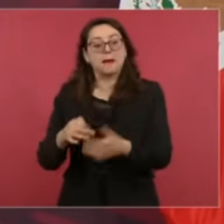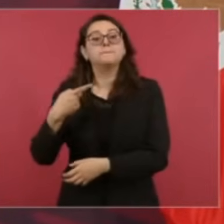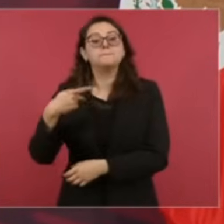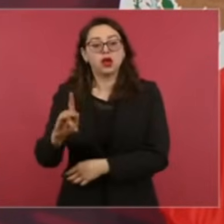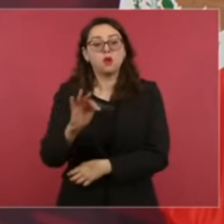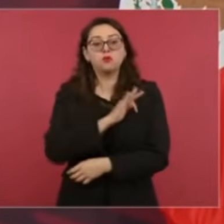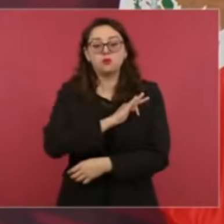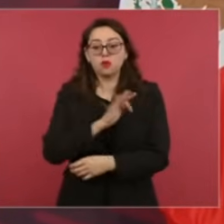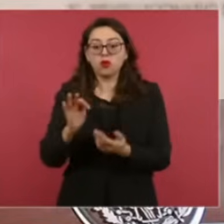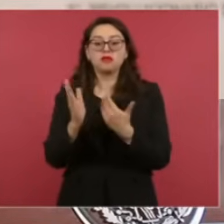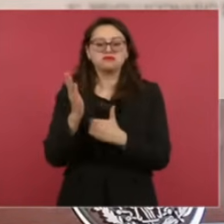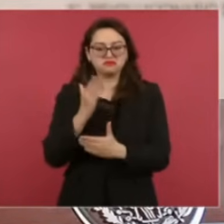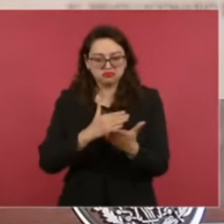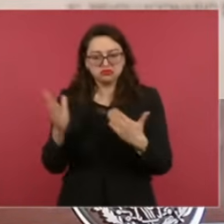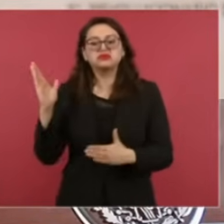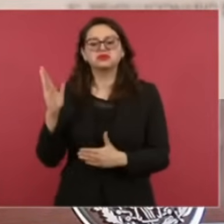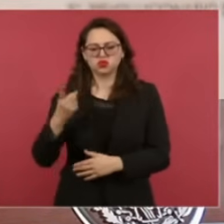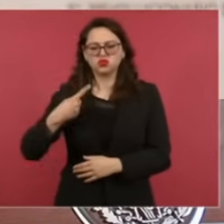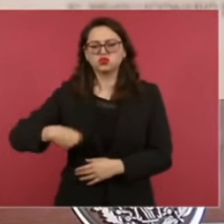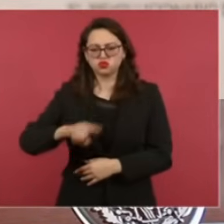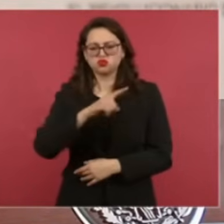aceptamos el desafío del reto.